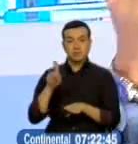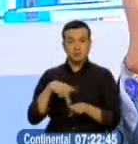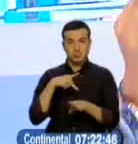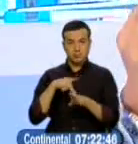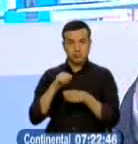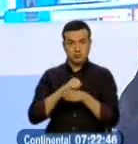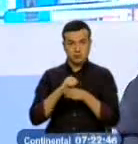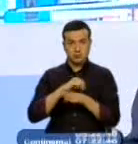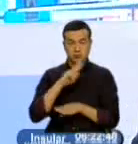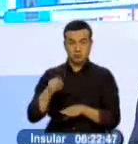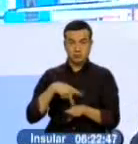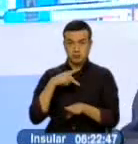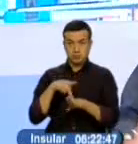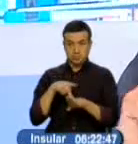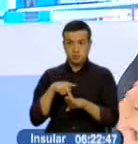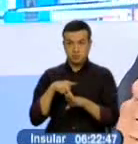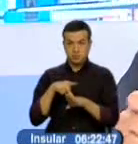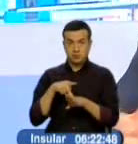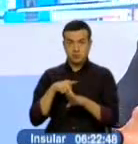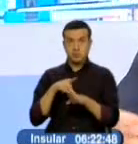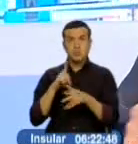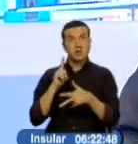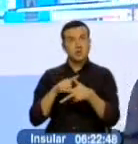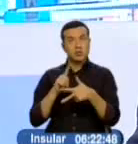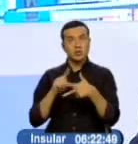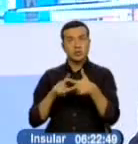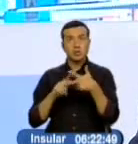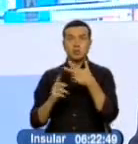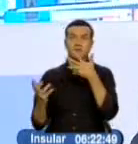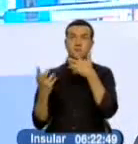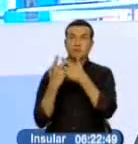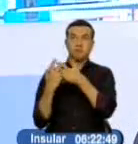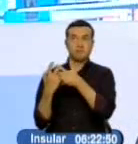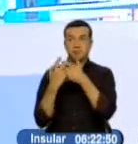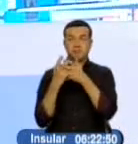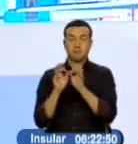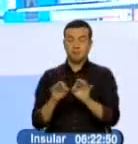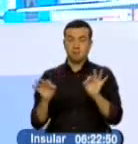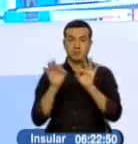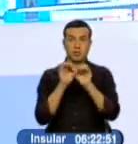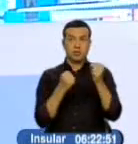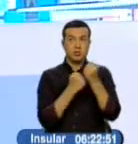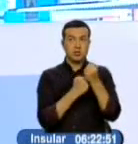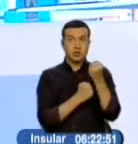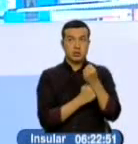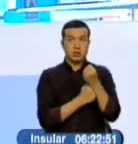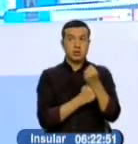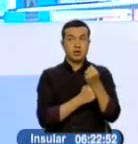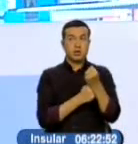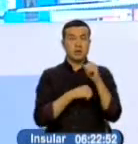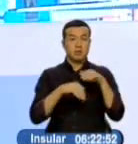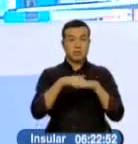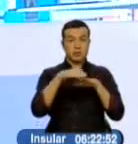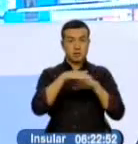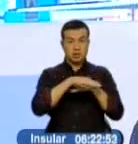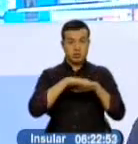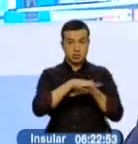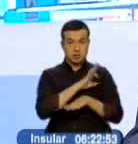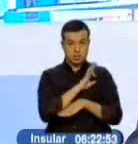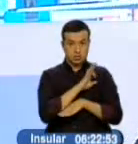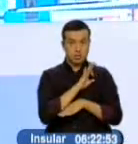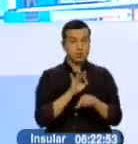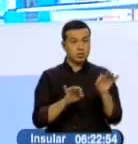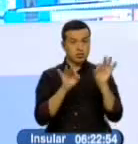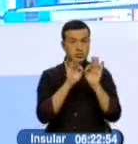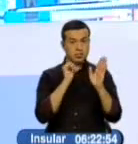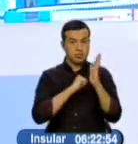Hay tres aspectos que se deben ahí concatenar en forma adecuada. Fortalecer el bachillerato técnico, ¿verdad?, que es una